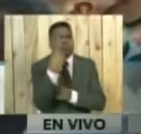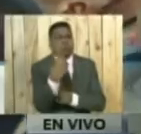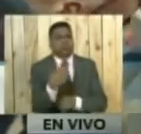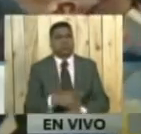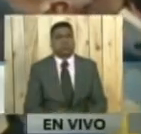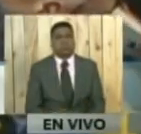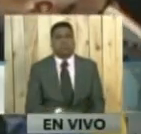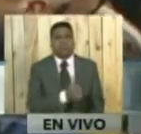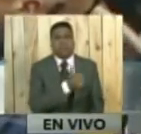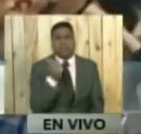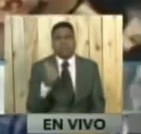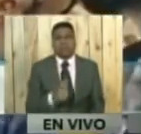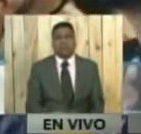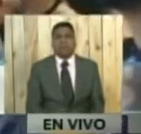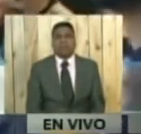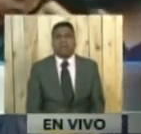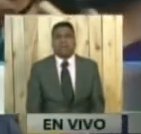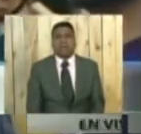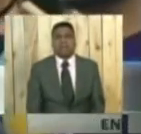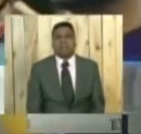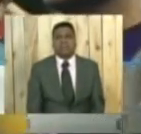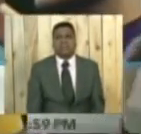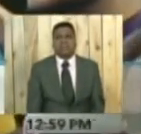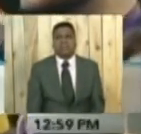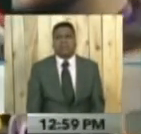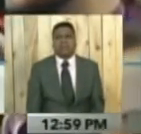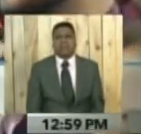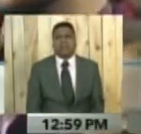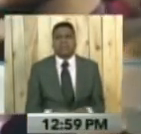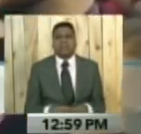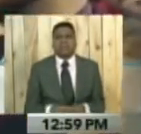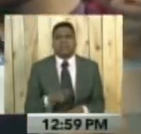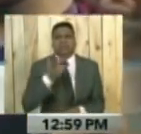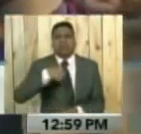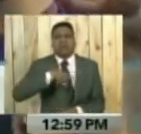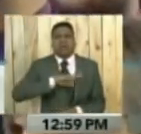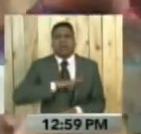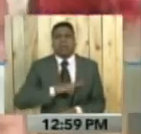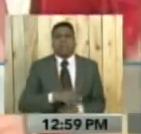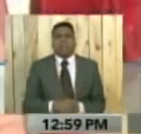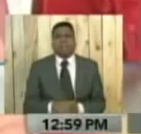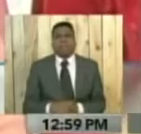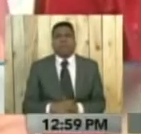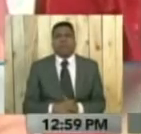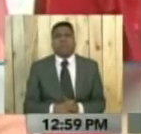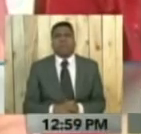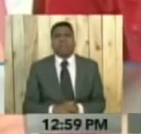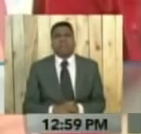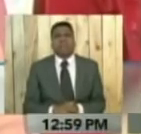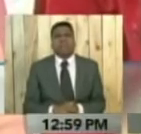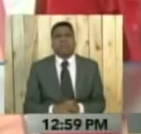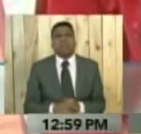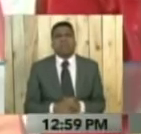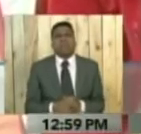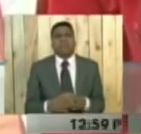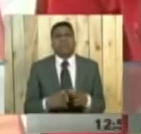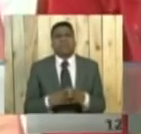Ello, nosotros y nosotras, los socialistas, lo fundamos en